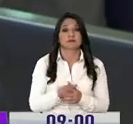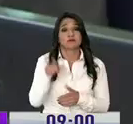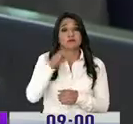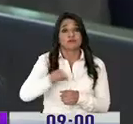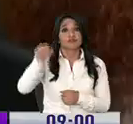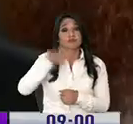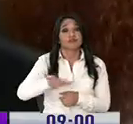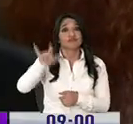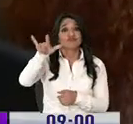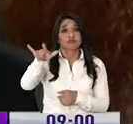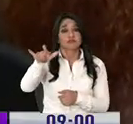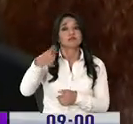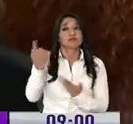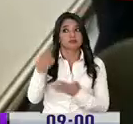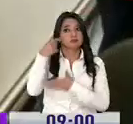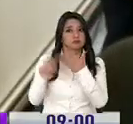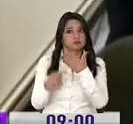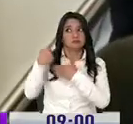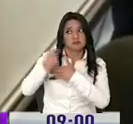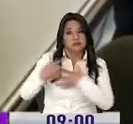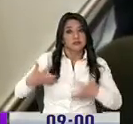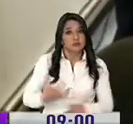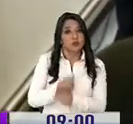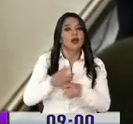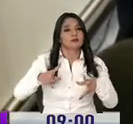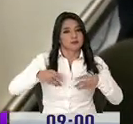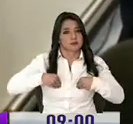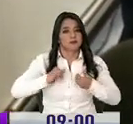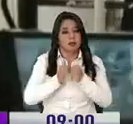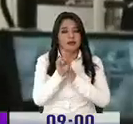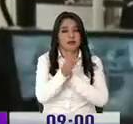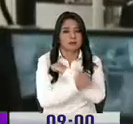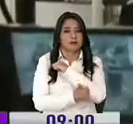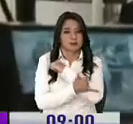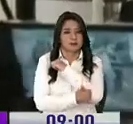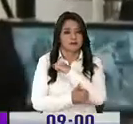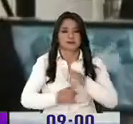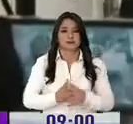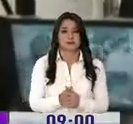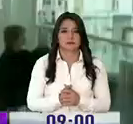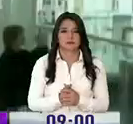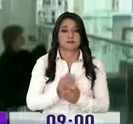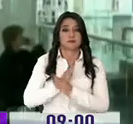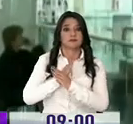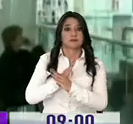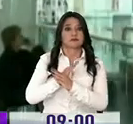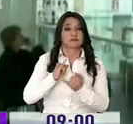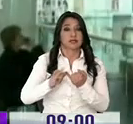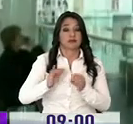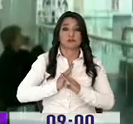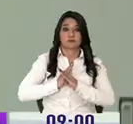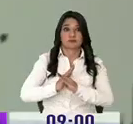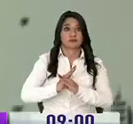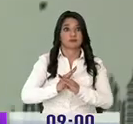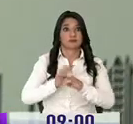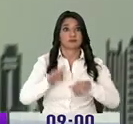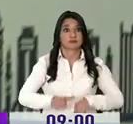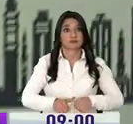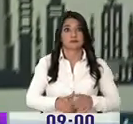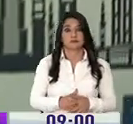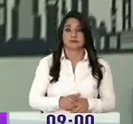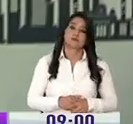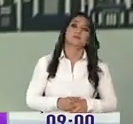viajen deberán acatar las medidas de seguridad que en cada país se da y así no ser víctima de este virus,